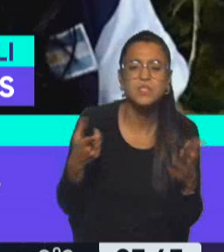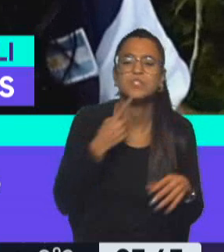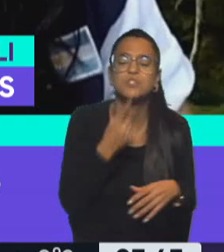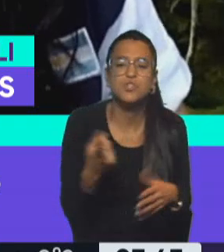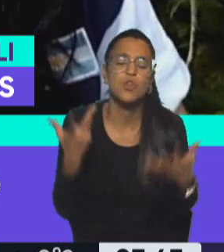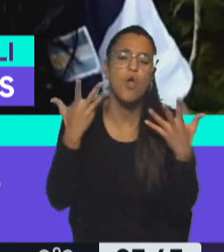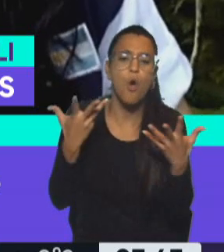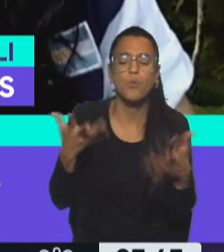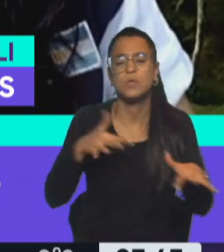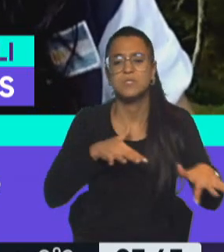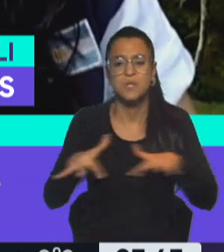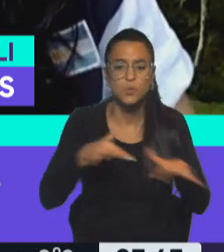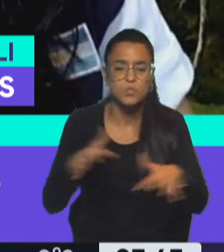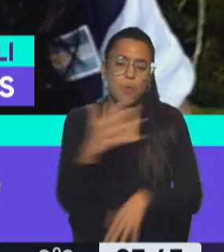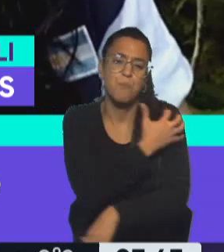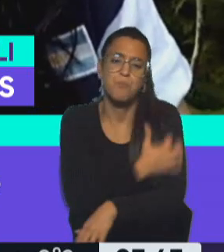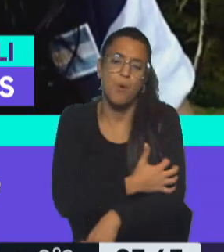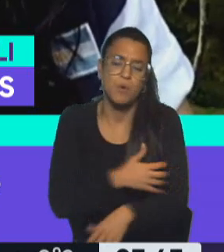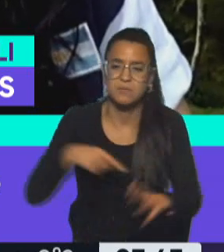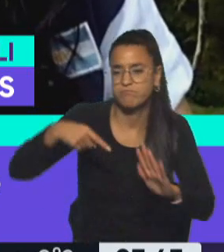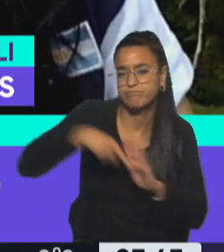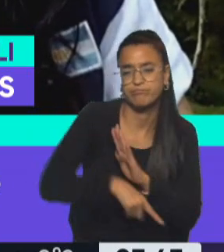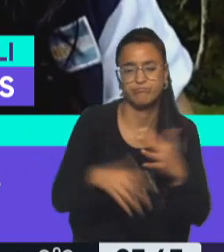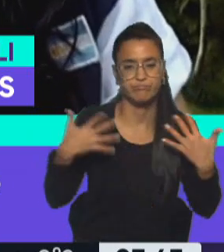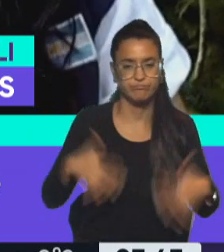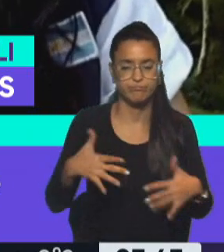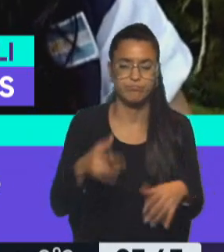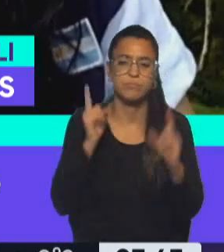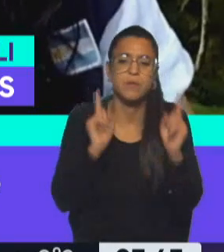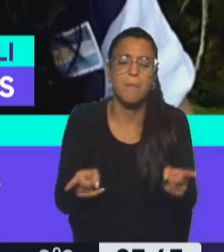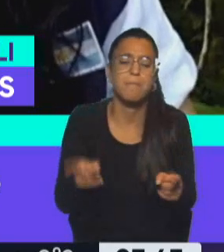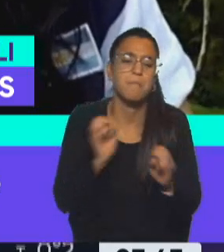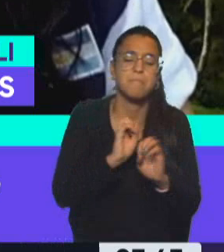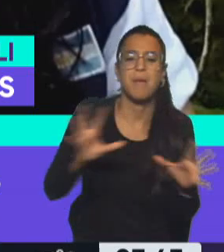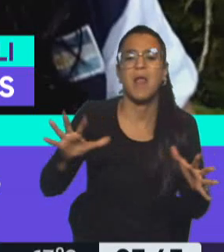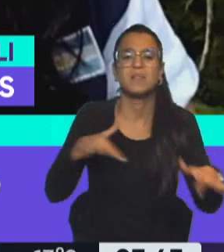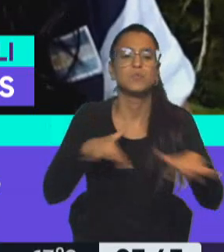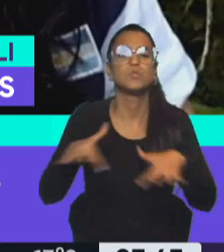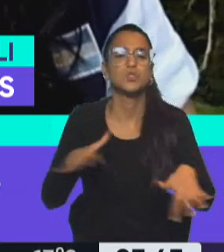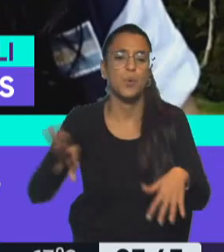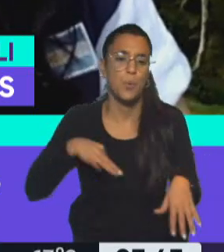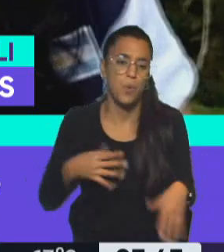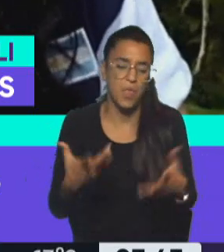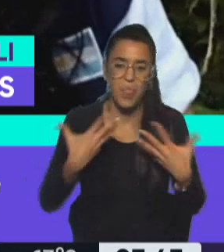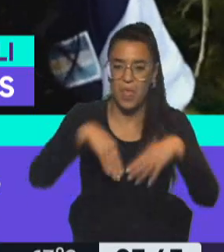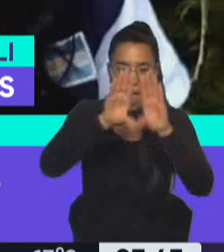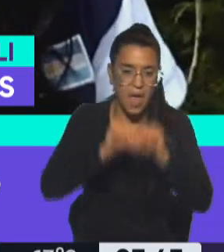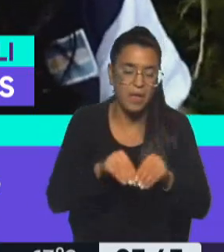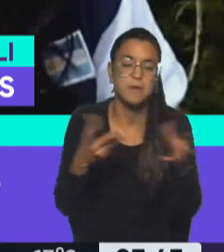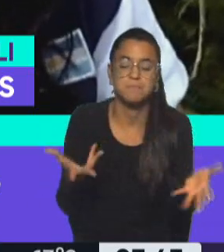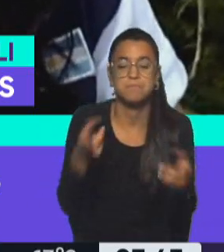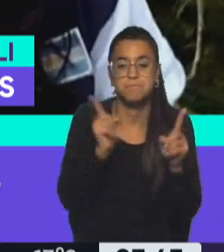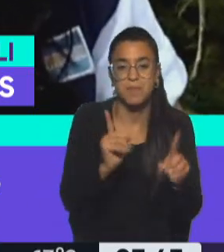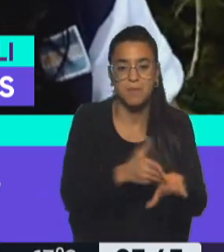ver, por supuesto, con situaciones de pobreza estructural y de malas condiciones de vida en términos integrales. Entonces, efectivamente, como